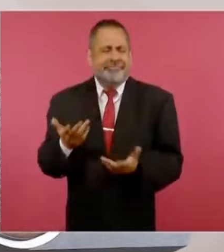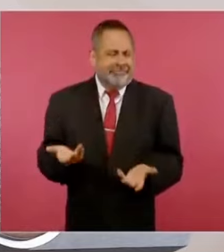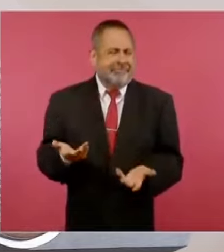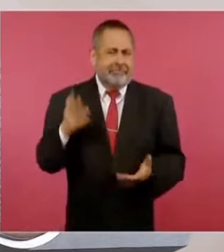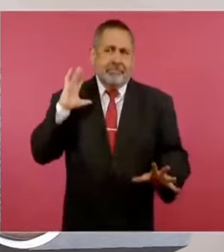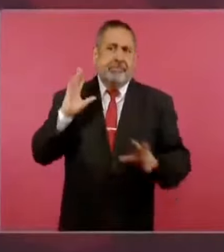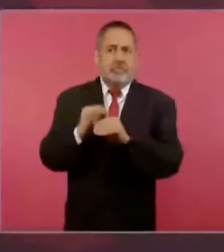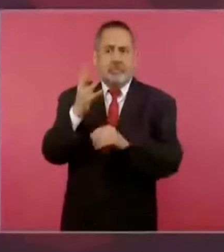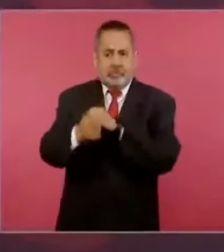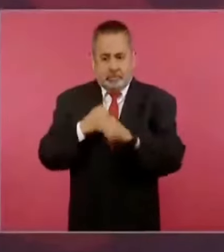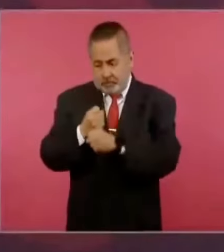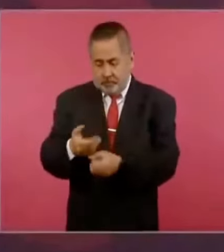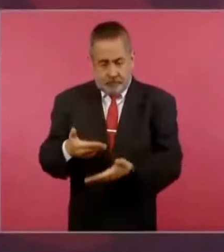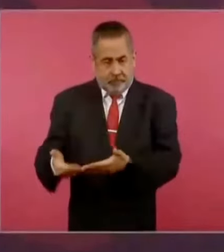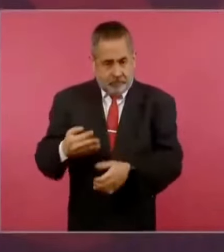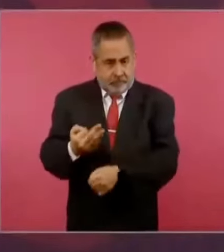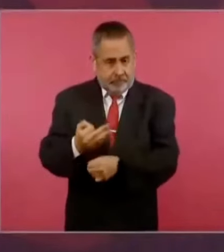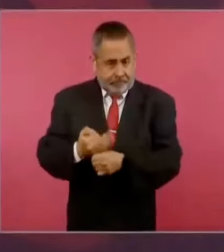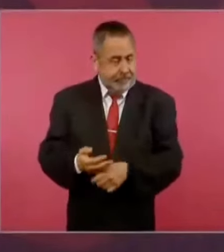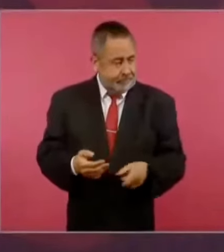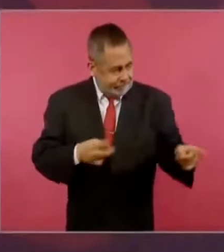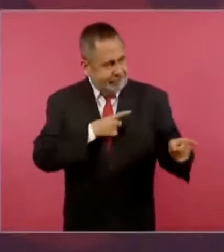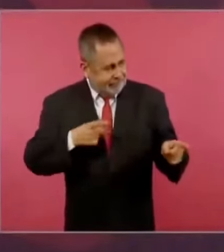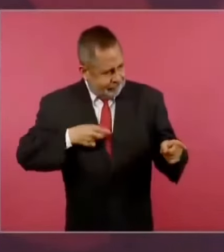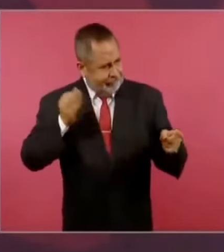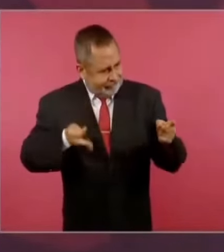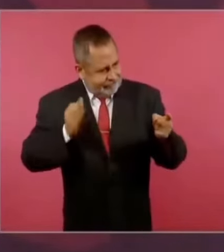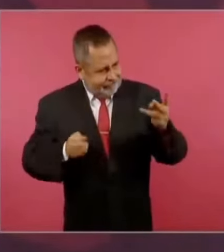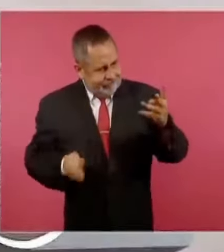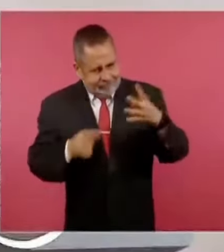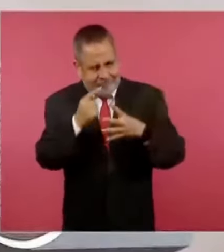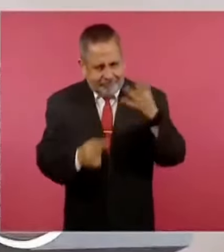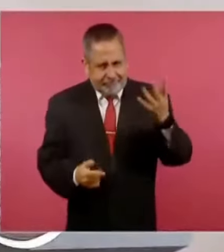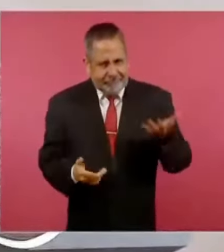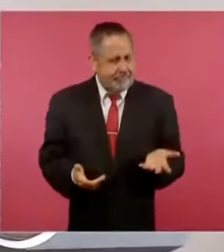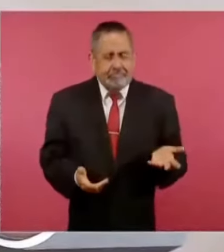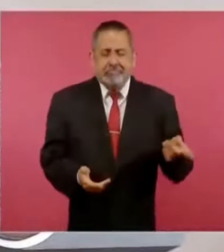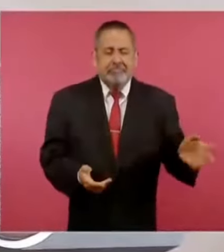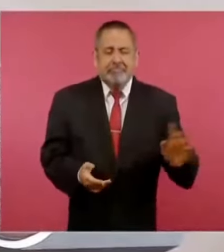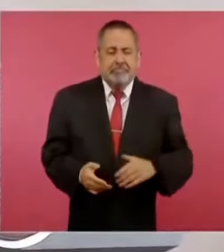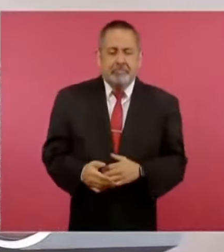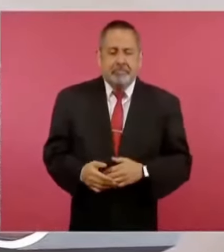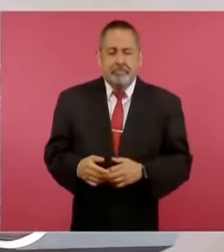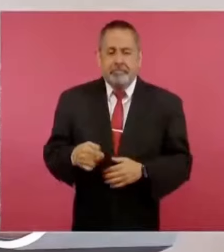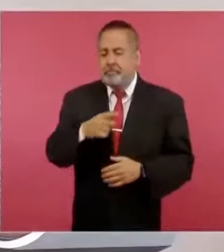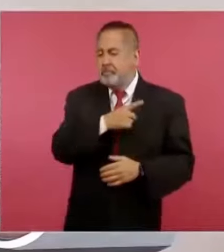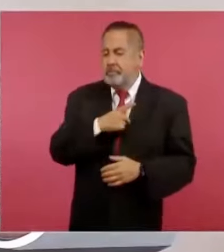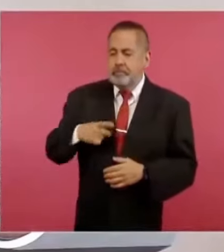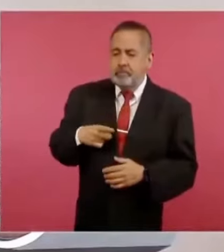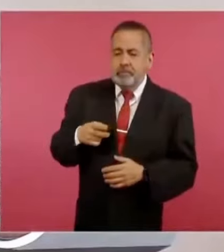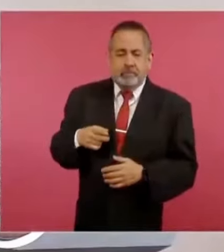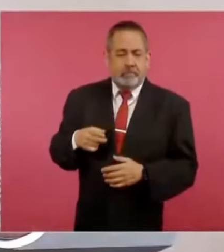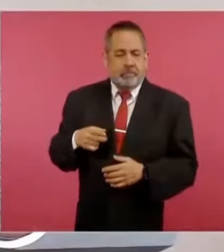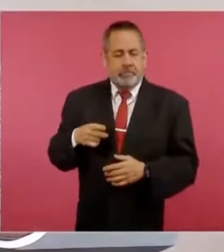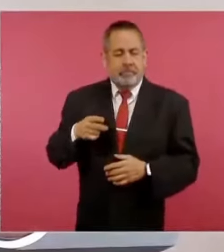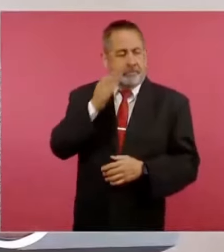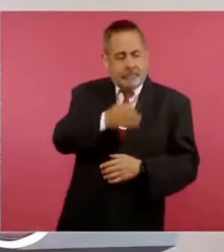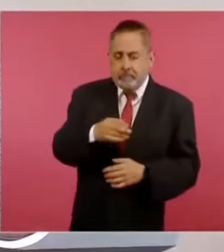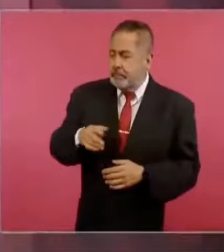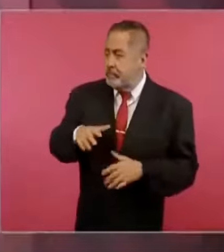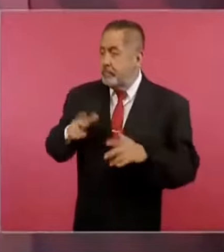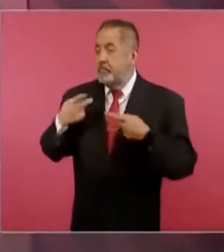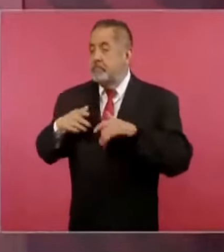como está sucediendo ahora, que reconozcan que no hay desempleo. No, no, no, no,